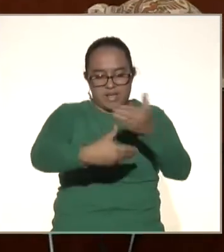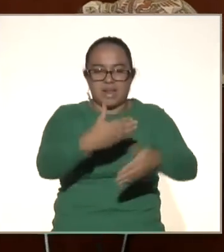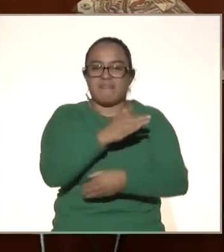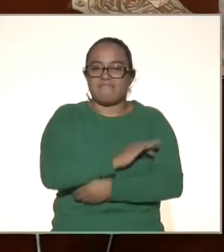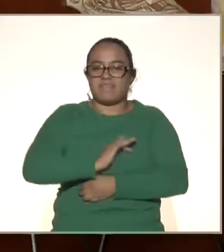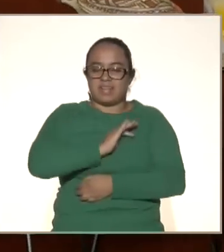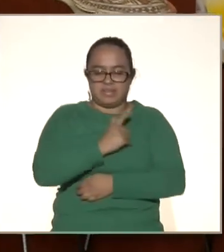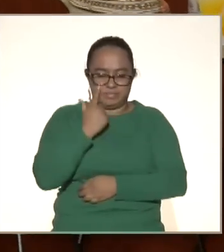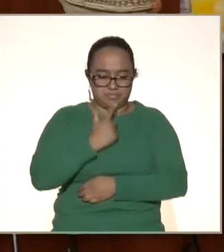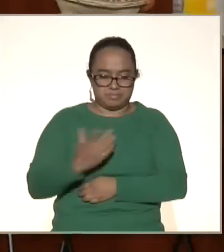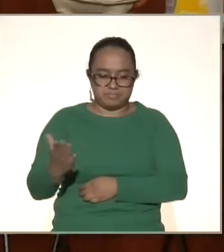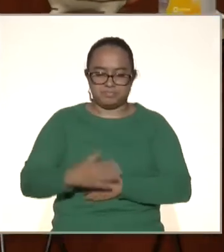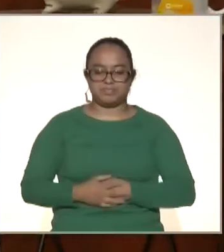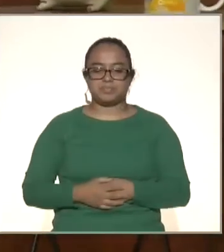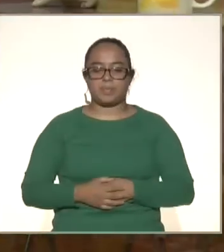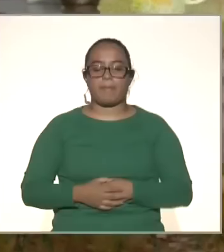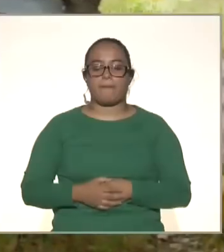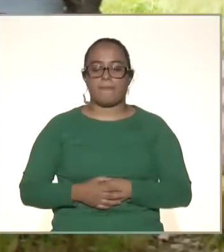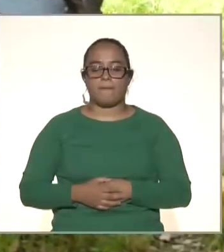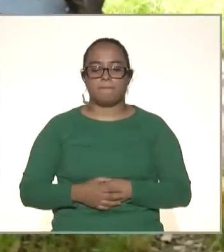felices.